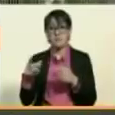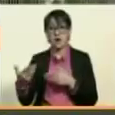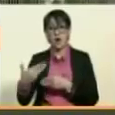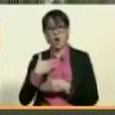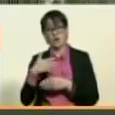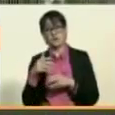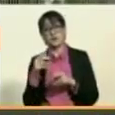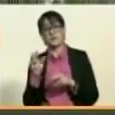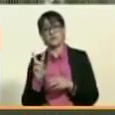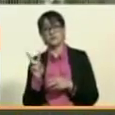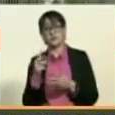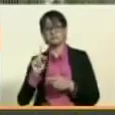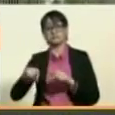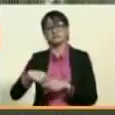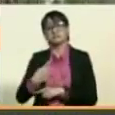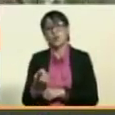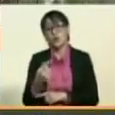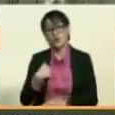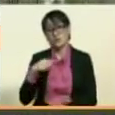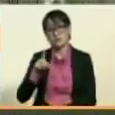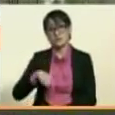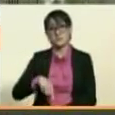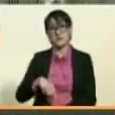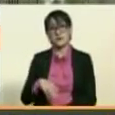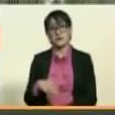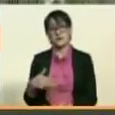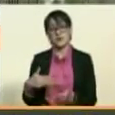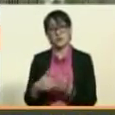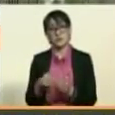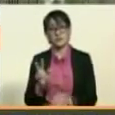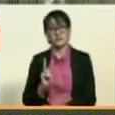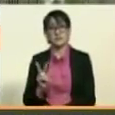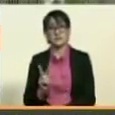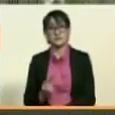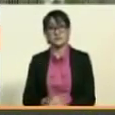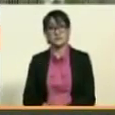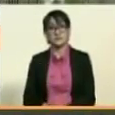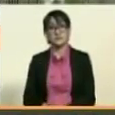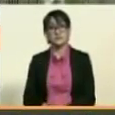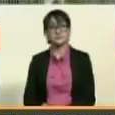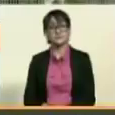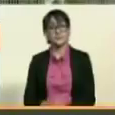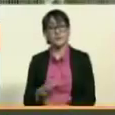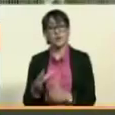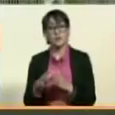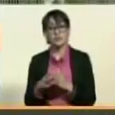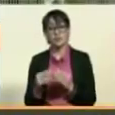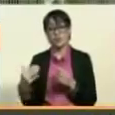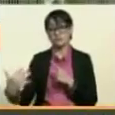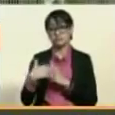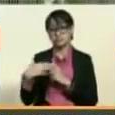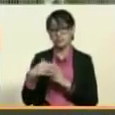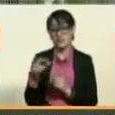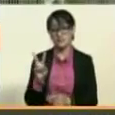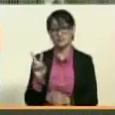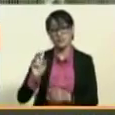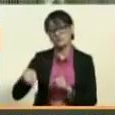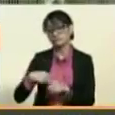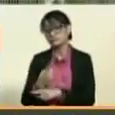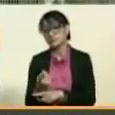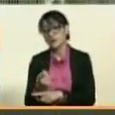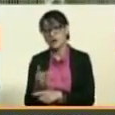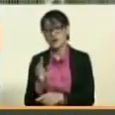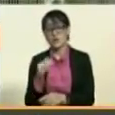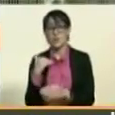ilegales y de agresión contra nuestro país. Todo el que agreda a nuestro país, yo le responderé con